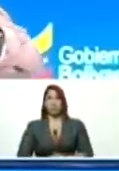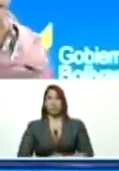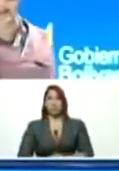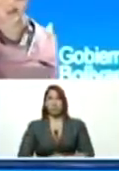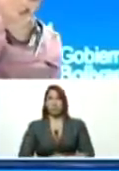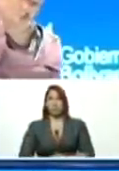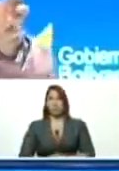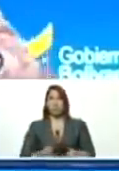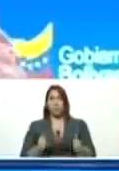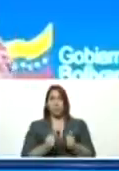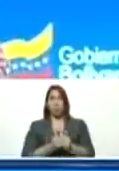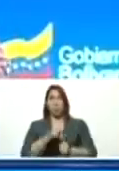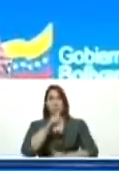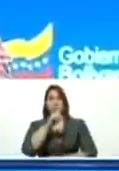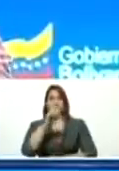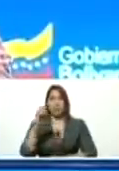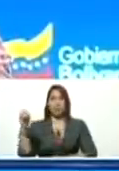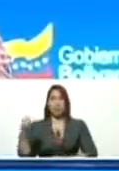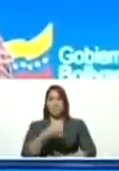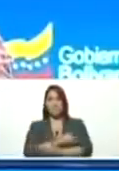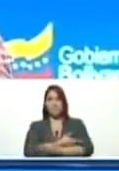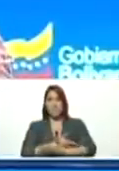con esos 100 millones